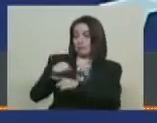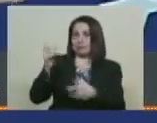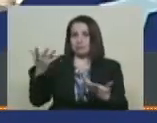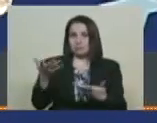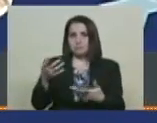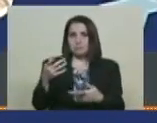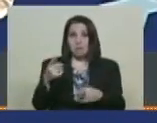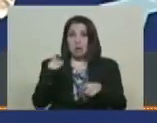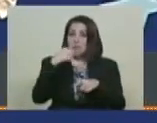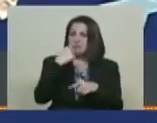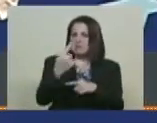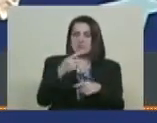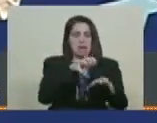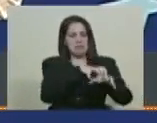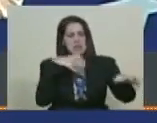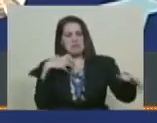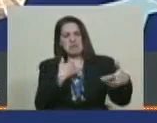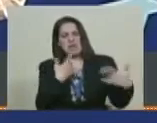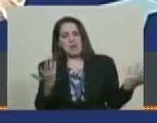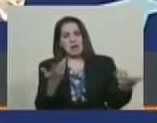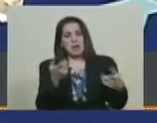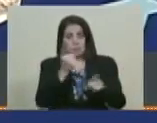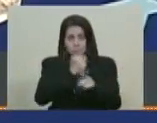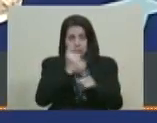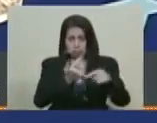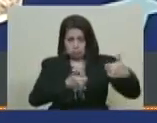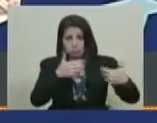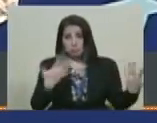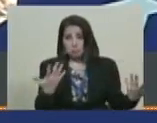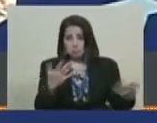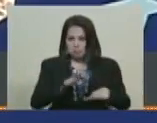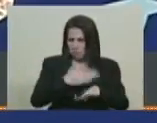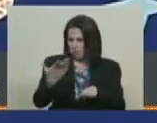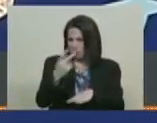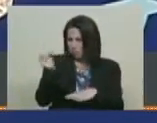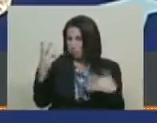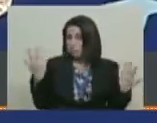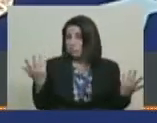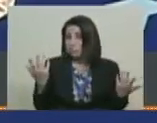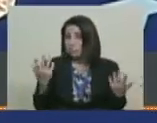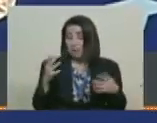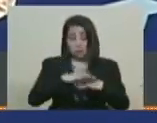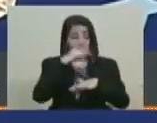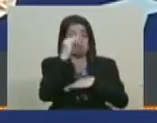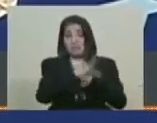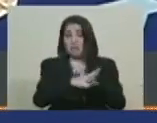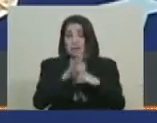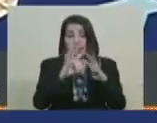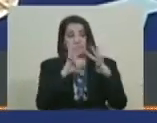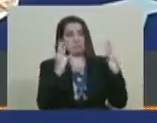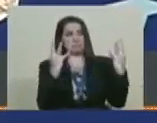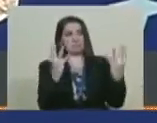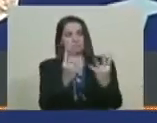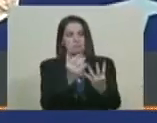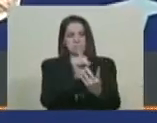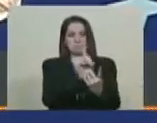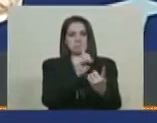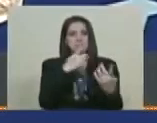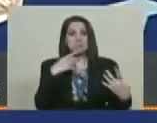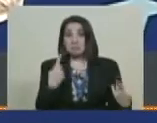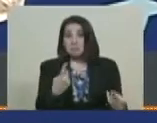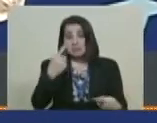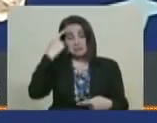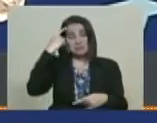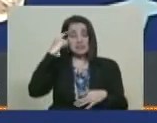no te lanza Ramos Alup. ¿Por qué no te lanza? Porque no te dejan. Los patricios te tienen rodeado y te saben